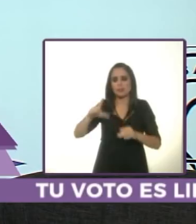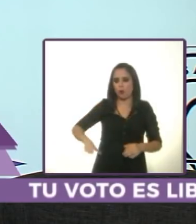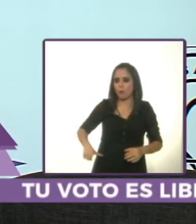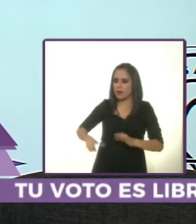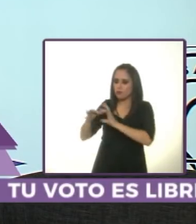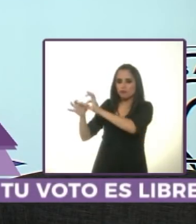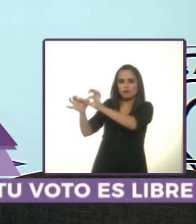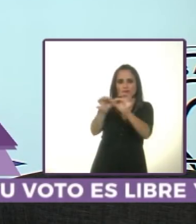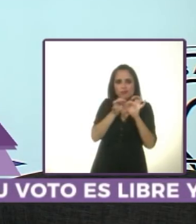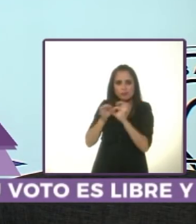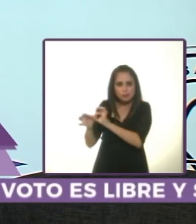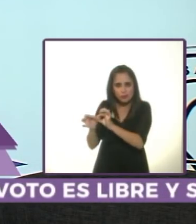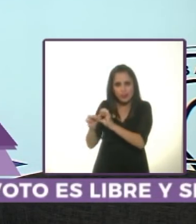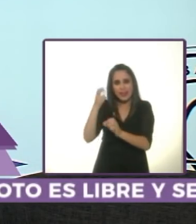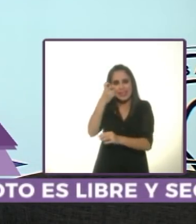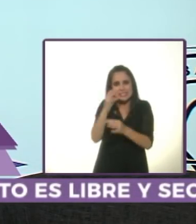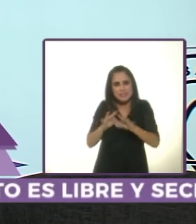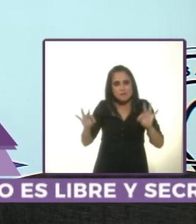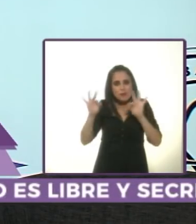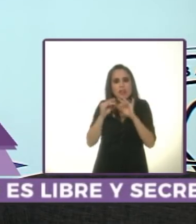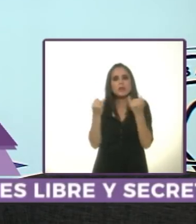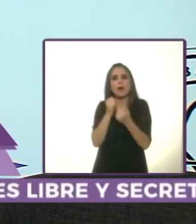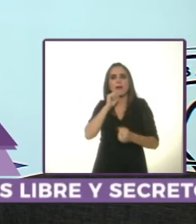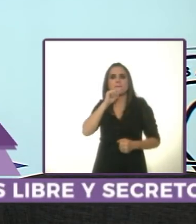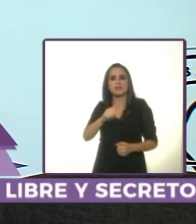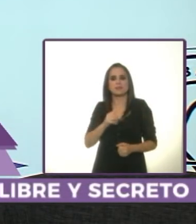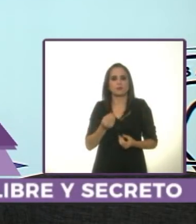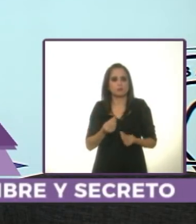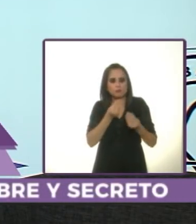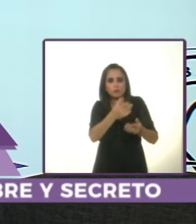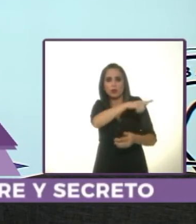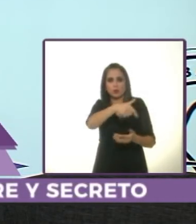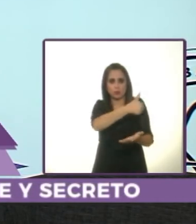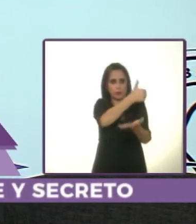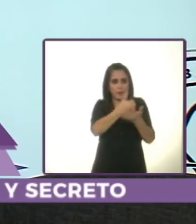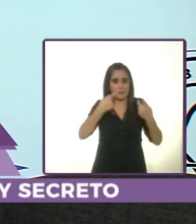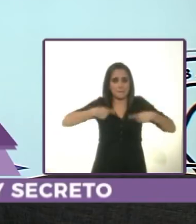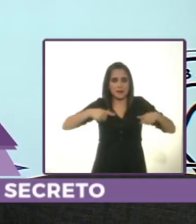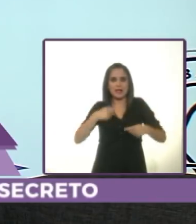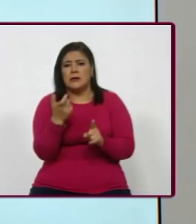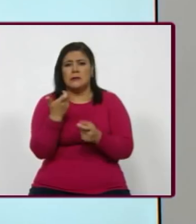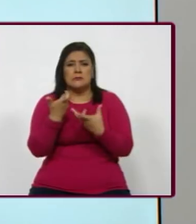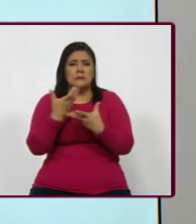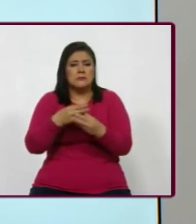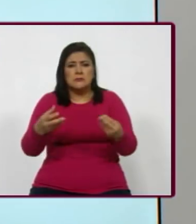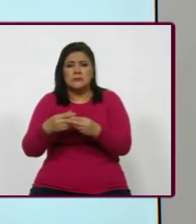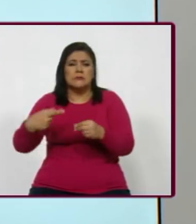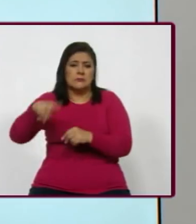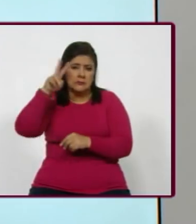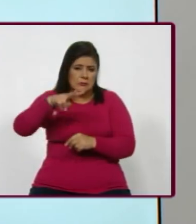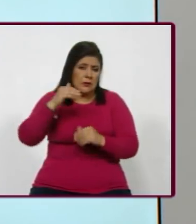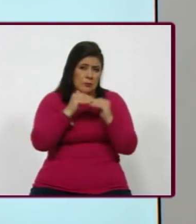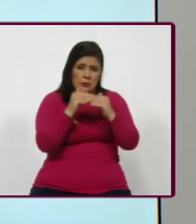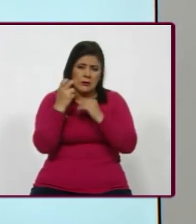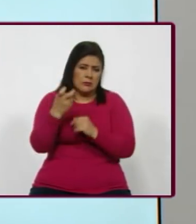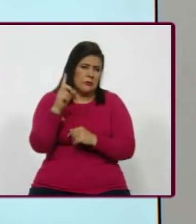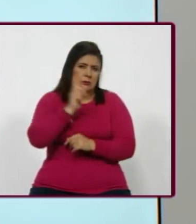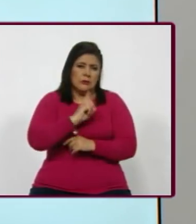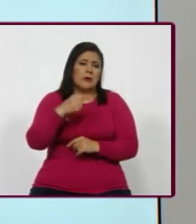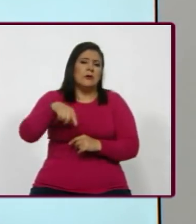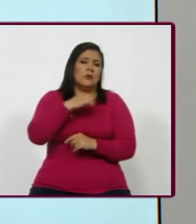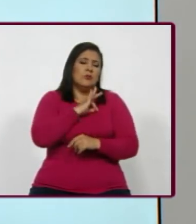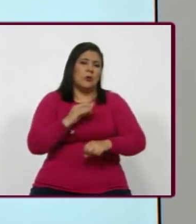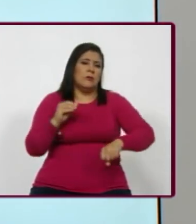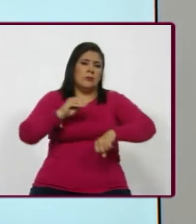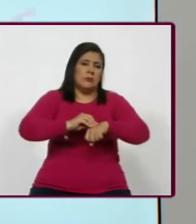coalición. Es muy importante empoderar a los ciudadanos a través de la revocación de mandato. Con mi gobierno vamos a restaurar la